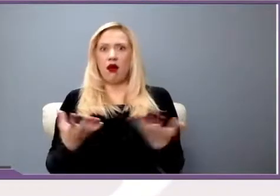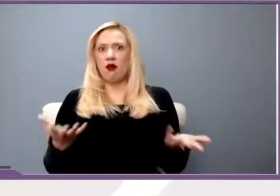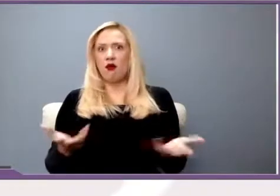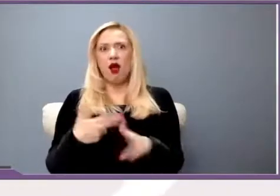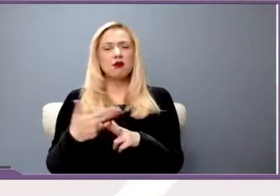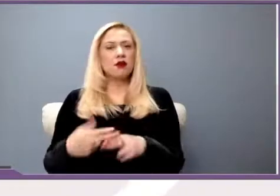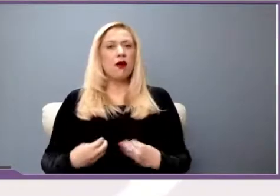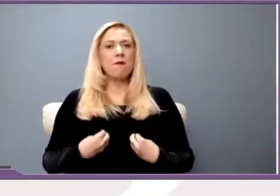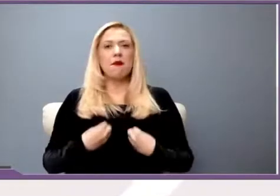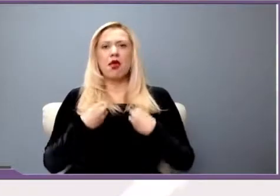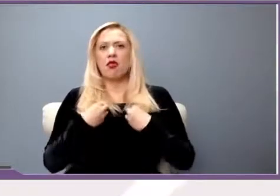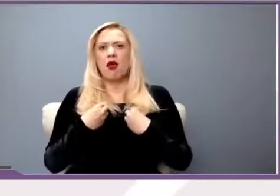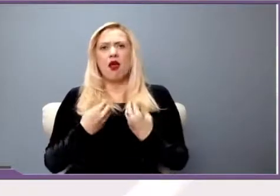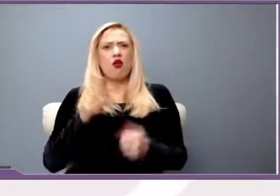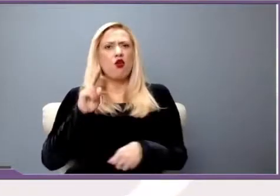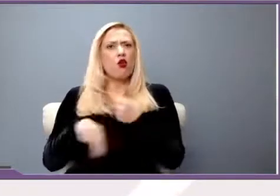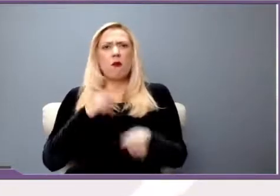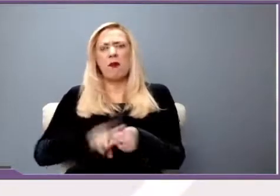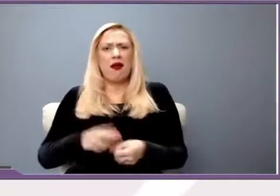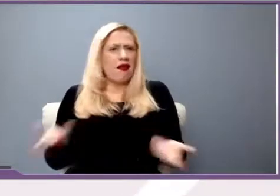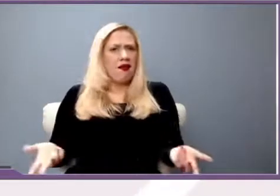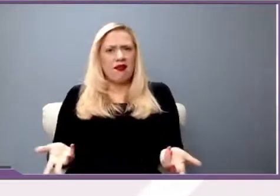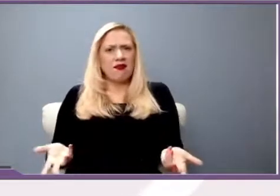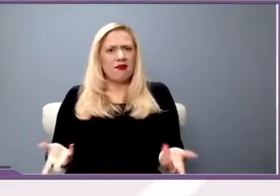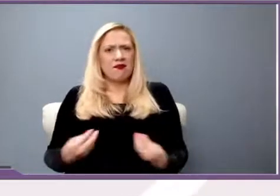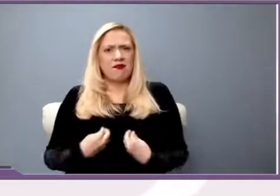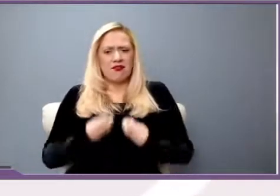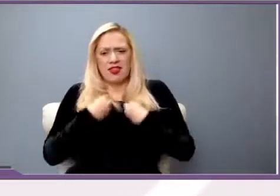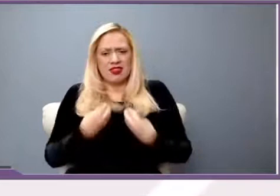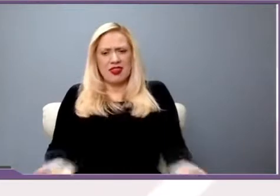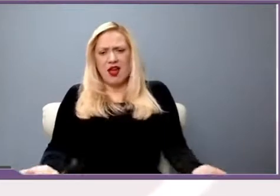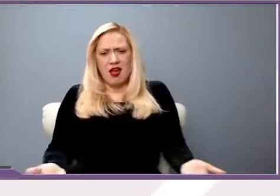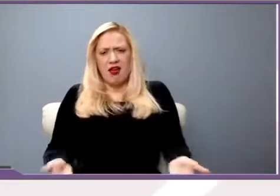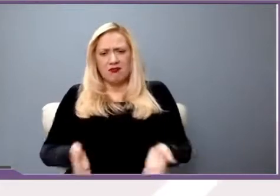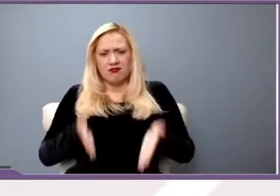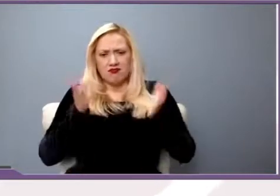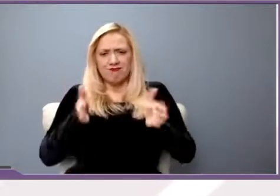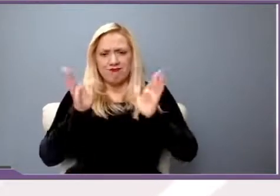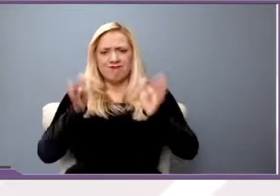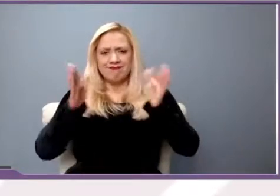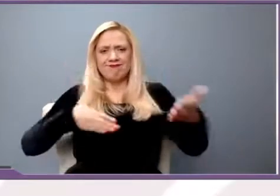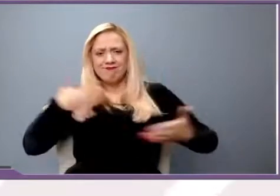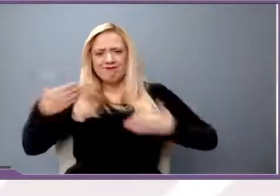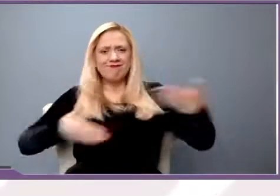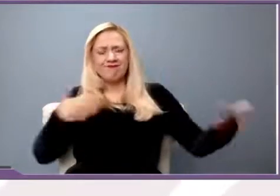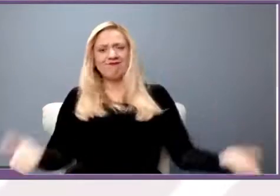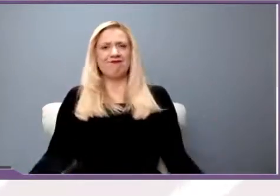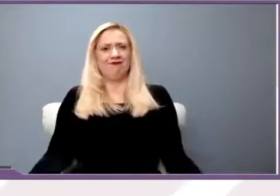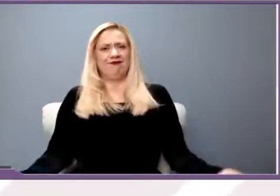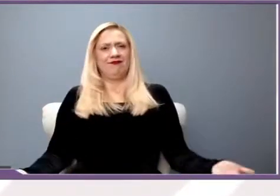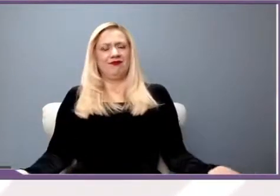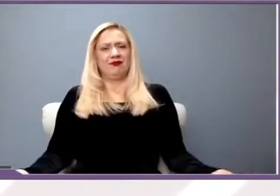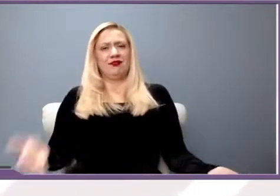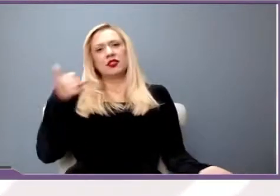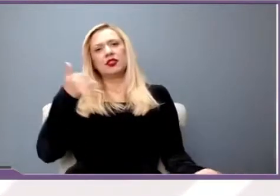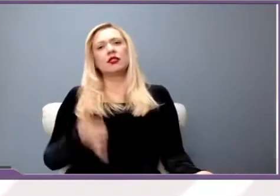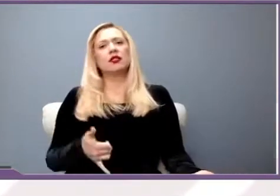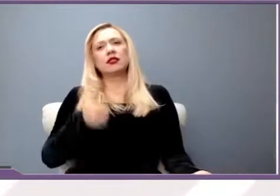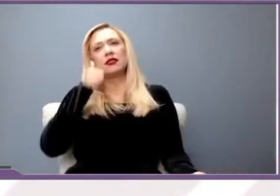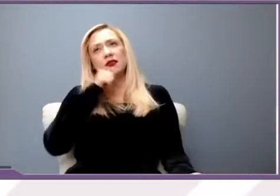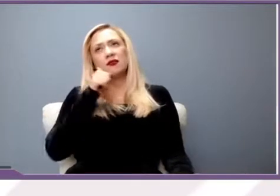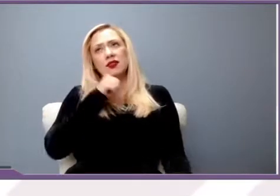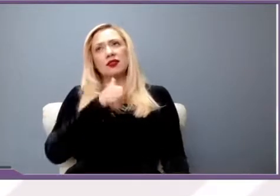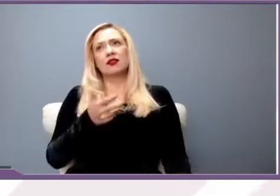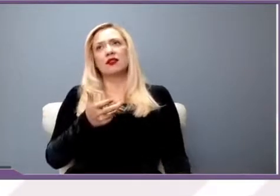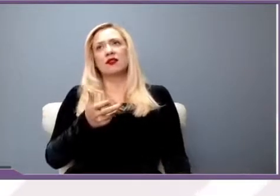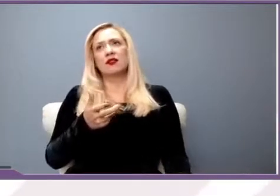una vida como se decide vivir, ¿no? A tener una corporalidad como se decide tener, ¿no? Y a caer justamente en